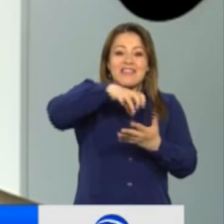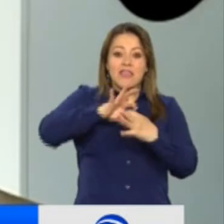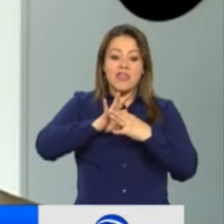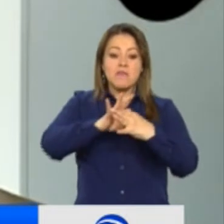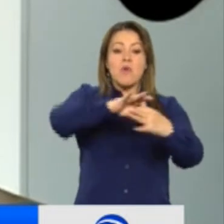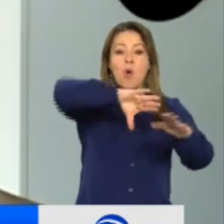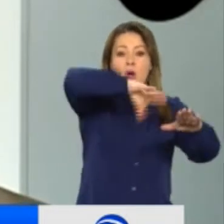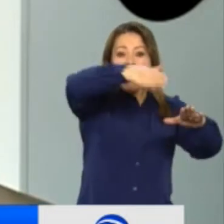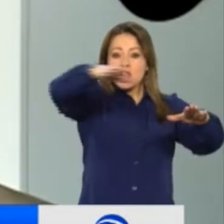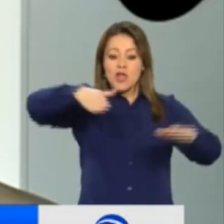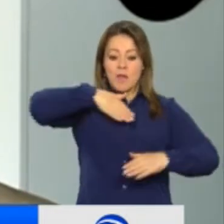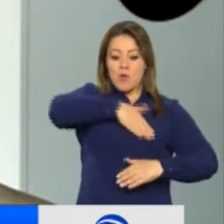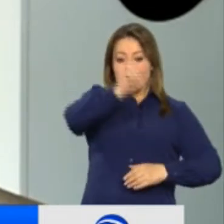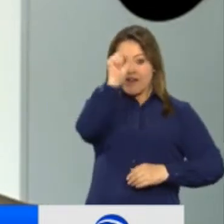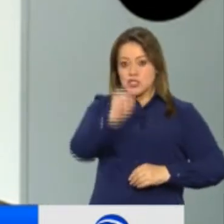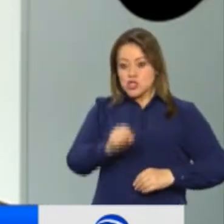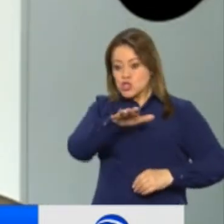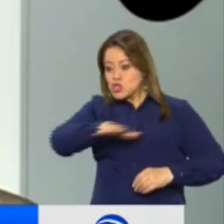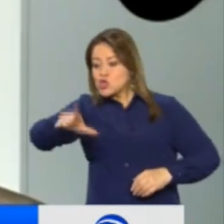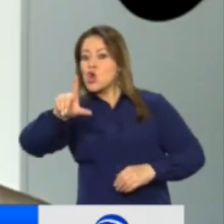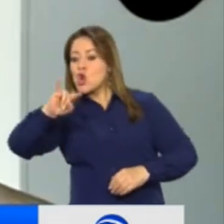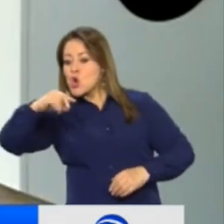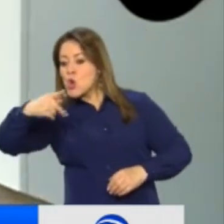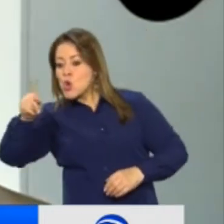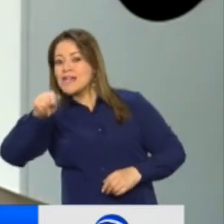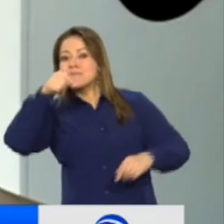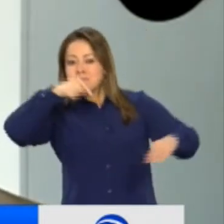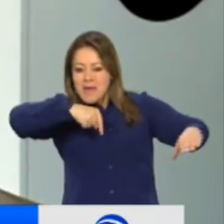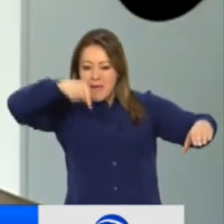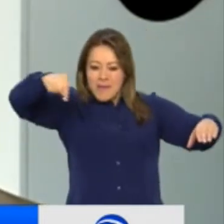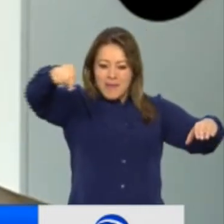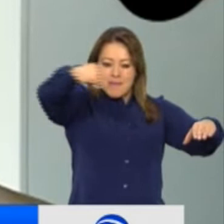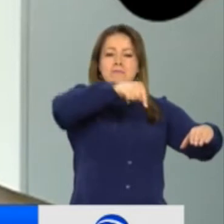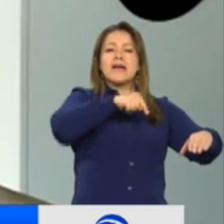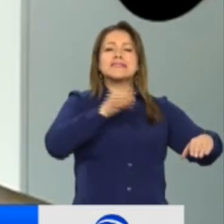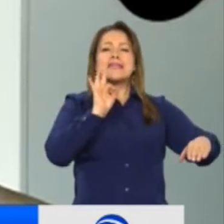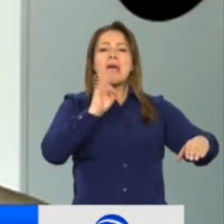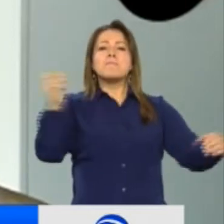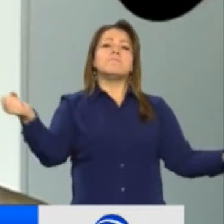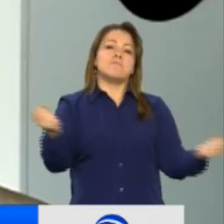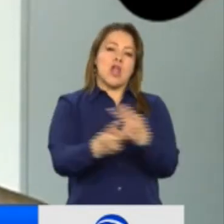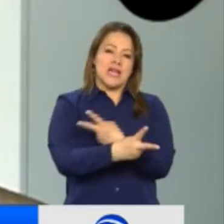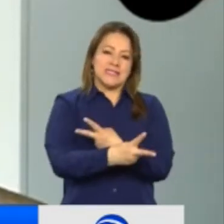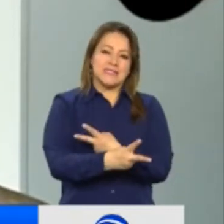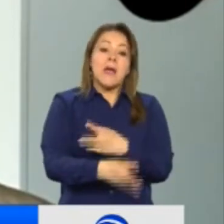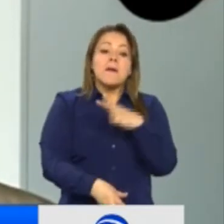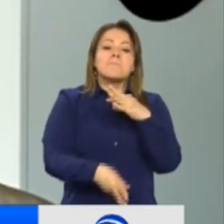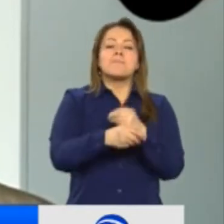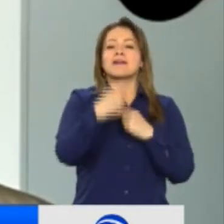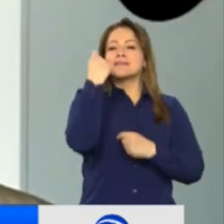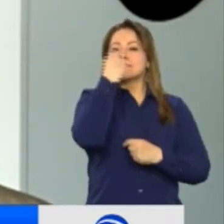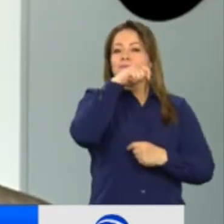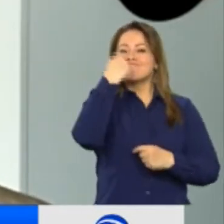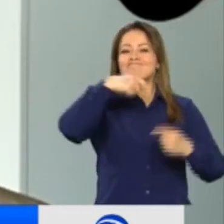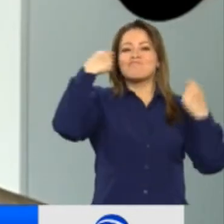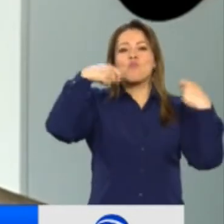sur de Bolívar y con la serranía de San Lucas, donde ha habido todos estos fenómenos de violencia. Por ende, el narcotráfico